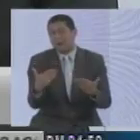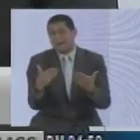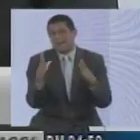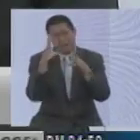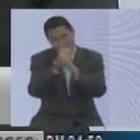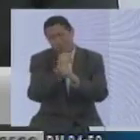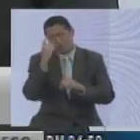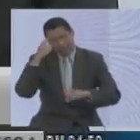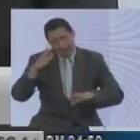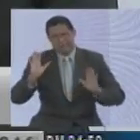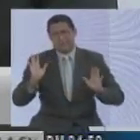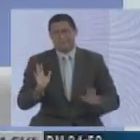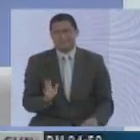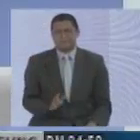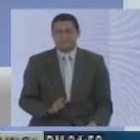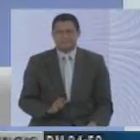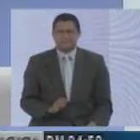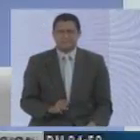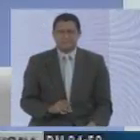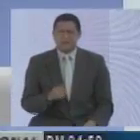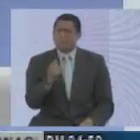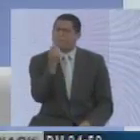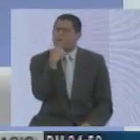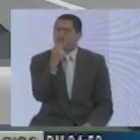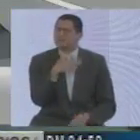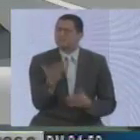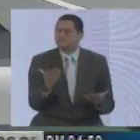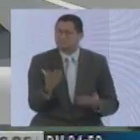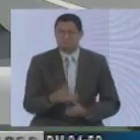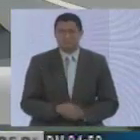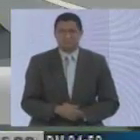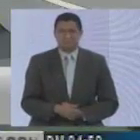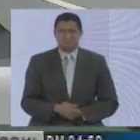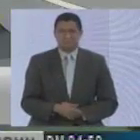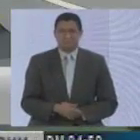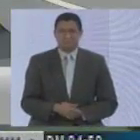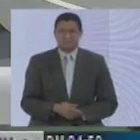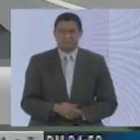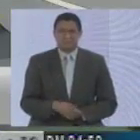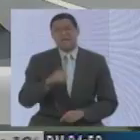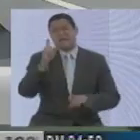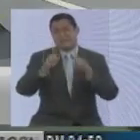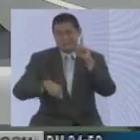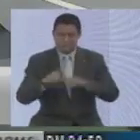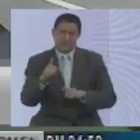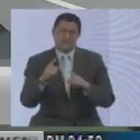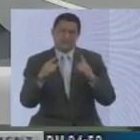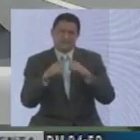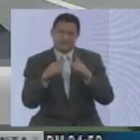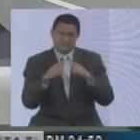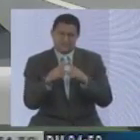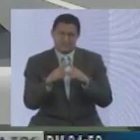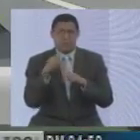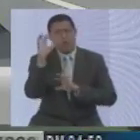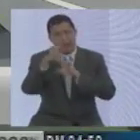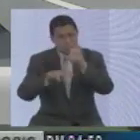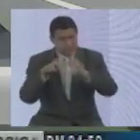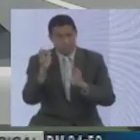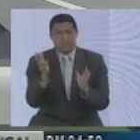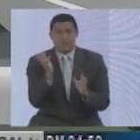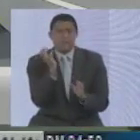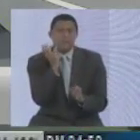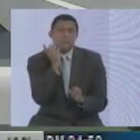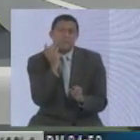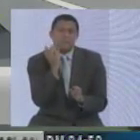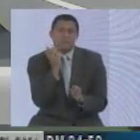es de noche en cuanto a la médica se anda estar bien dependiendo del tipo de animal en este